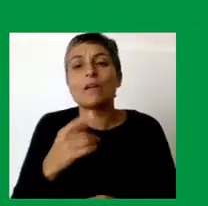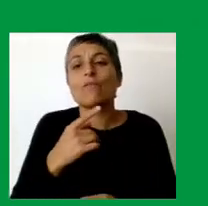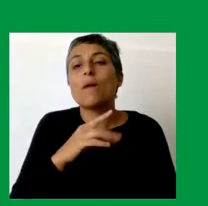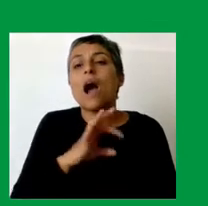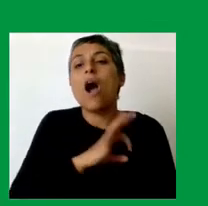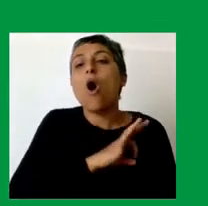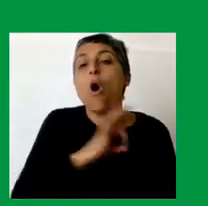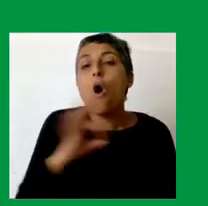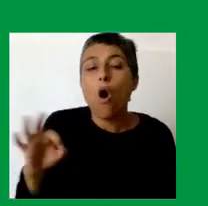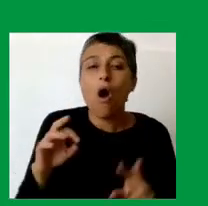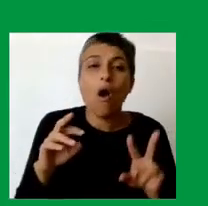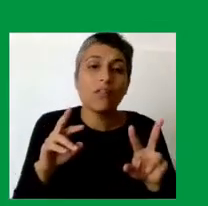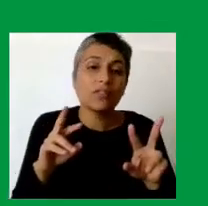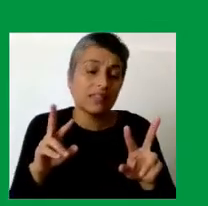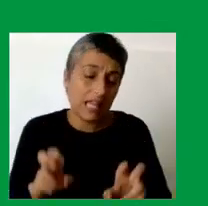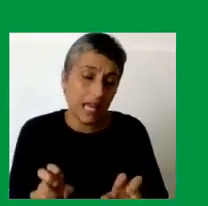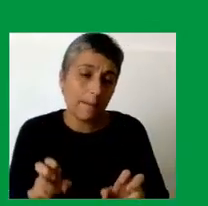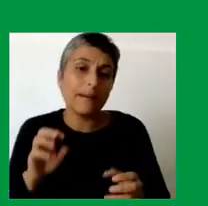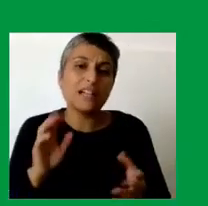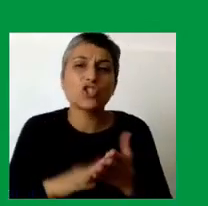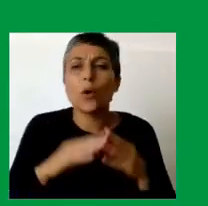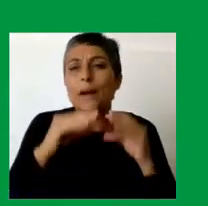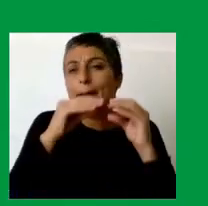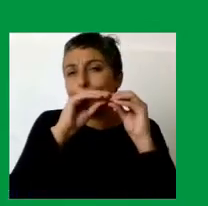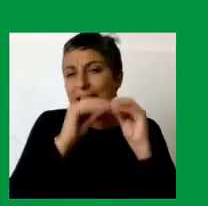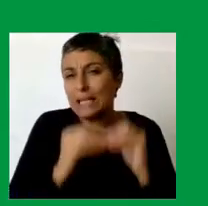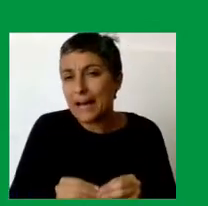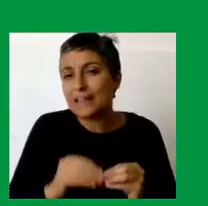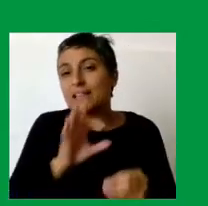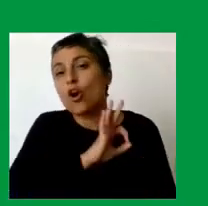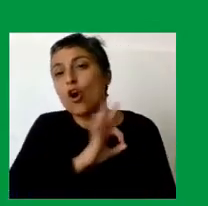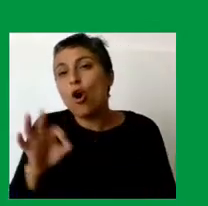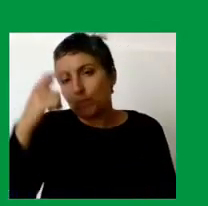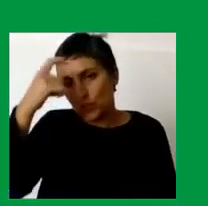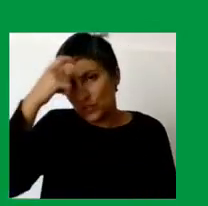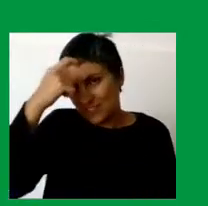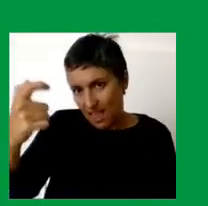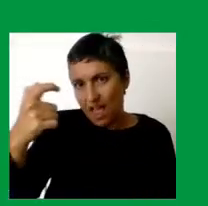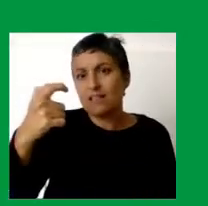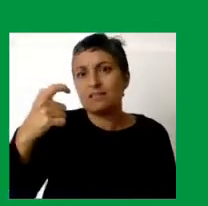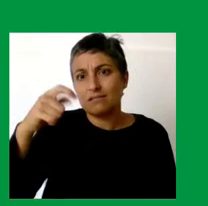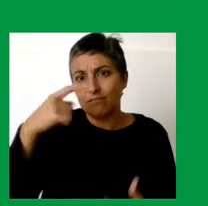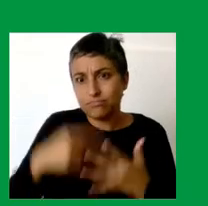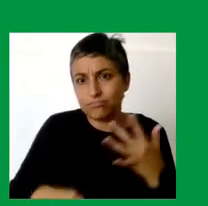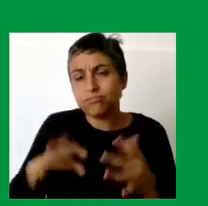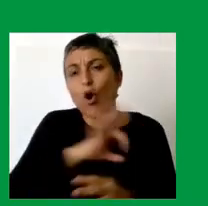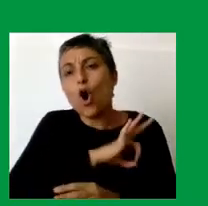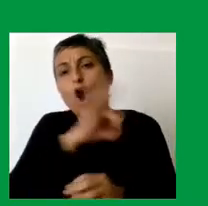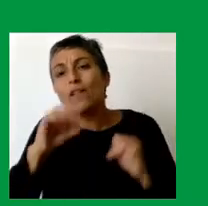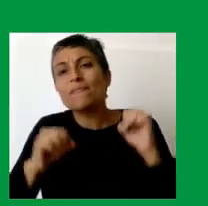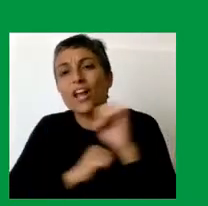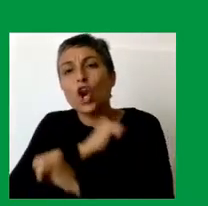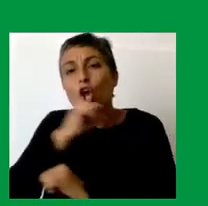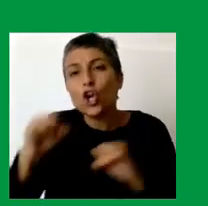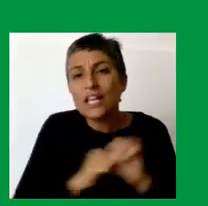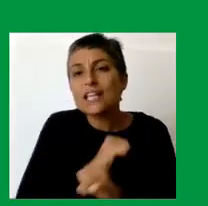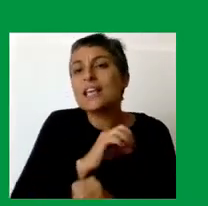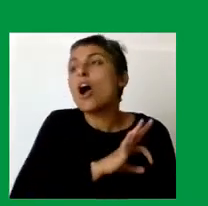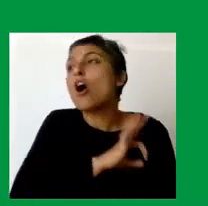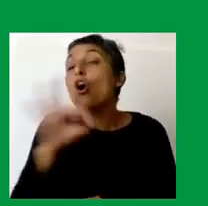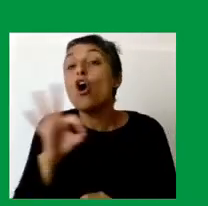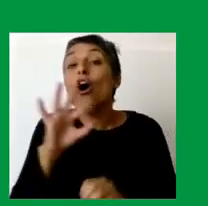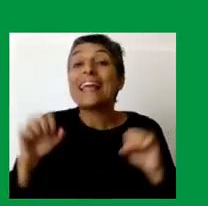tienen que ver con las matemáticas, con las ciencias duras, con lo tecnológico, con las ingenierías